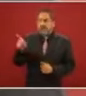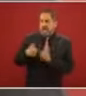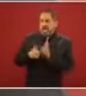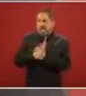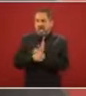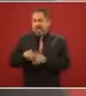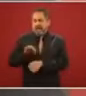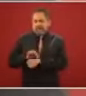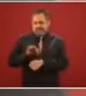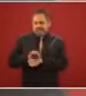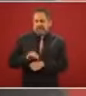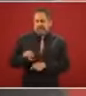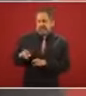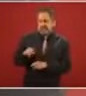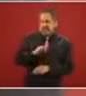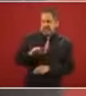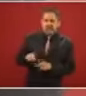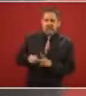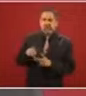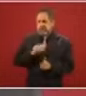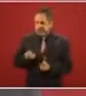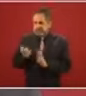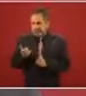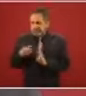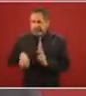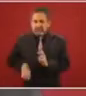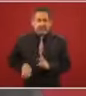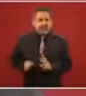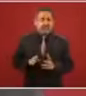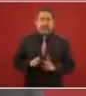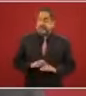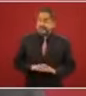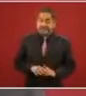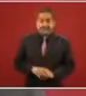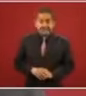encubriéramos, que robáramos,